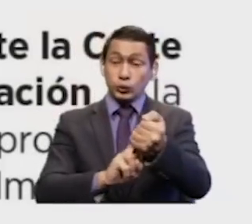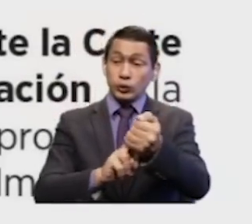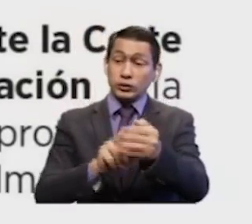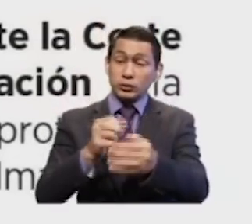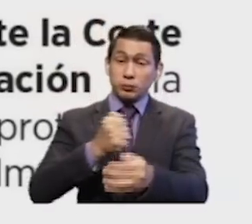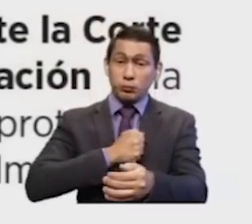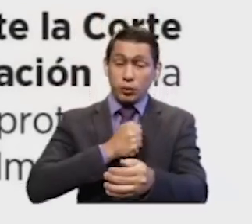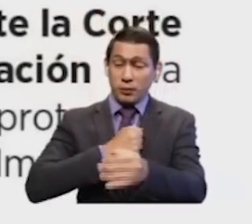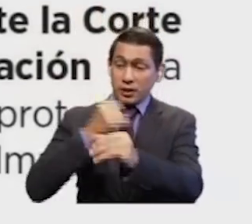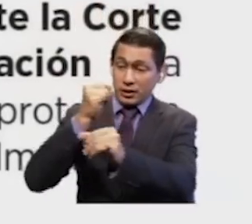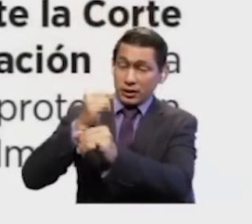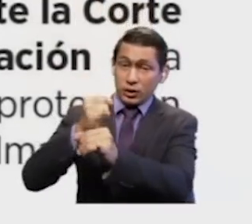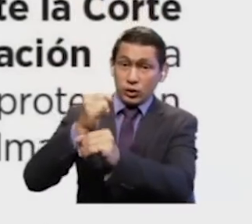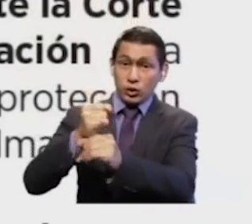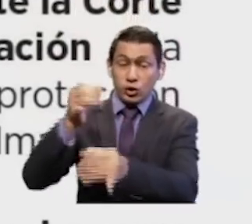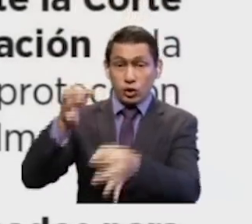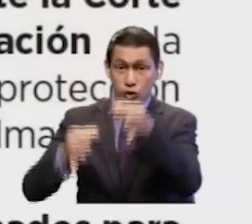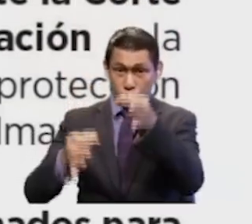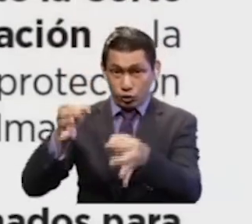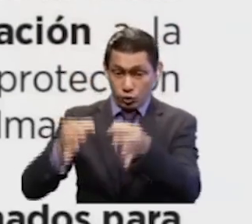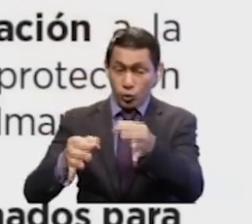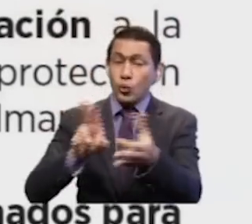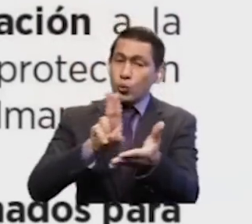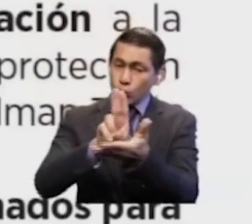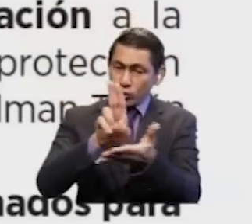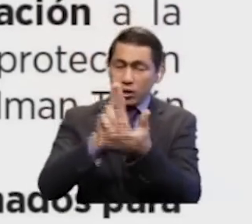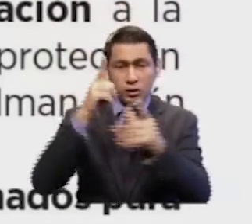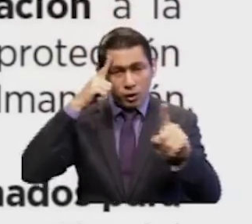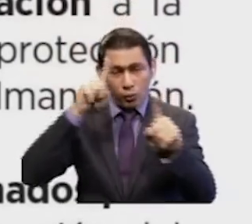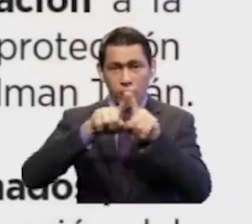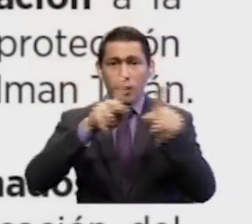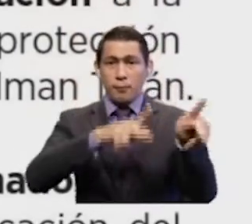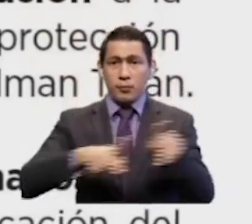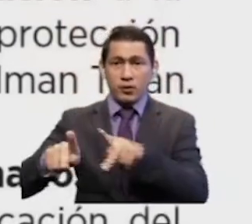se han consignado de acuerdo a lo planificado.